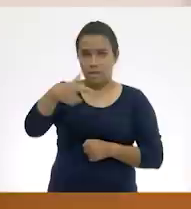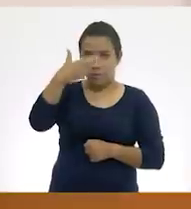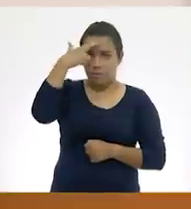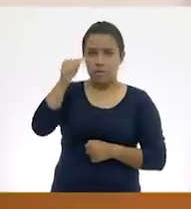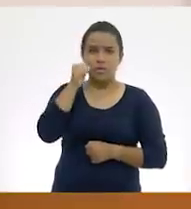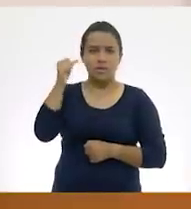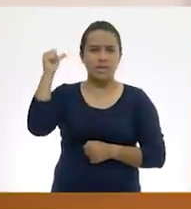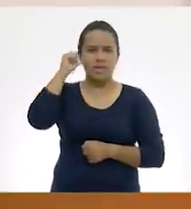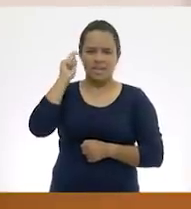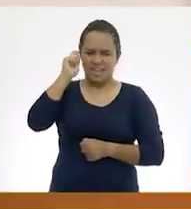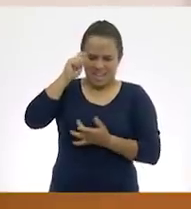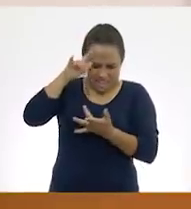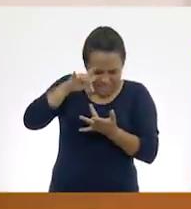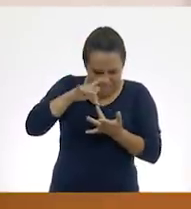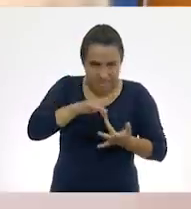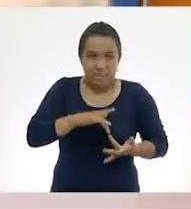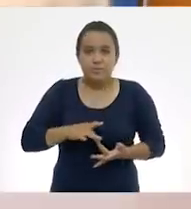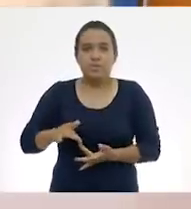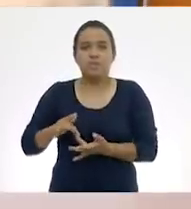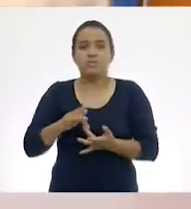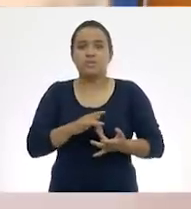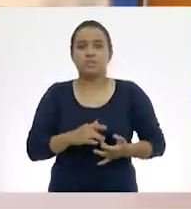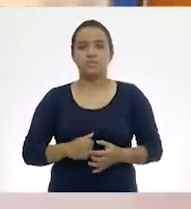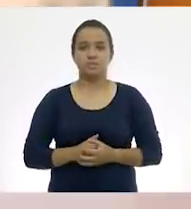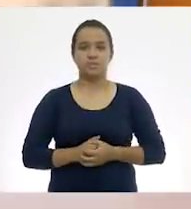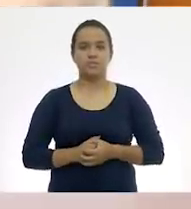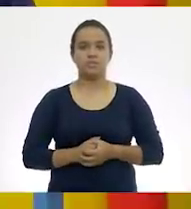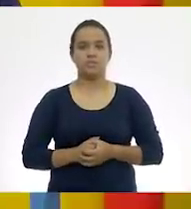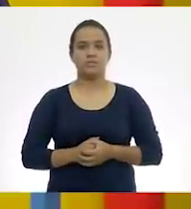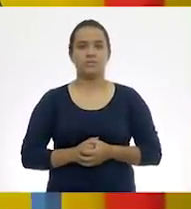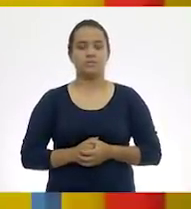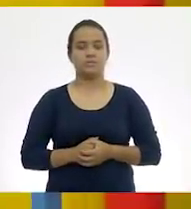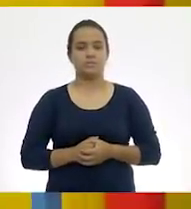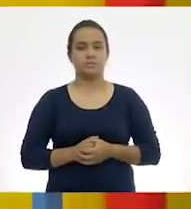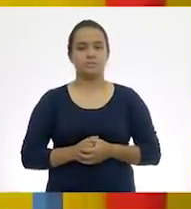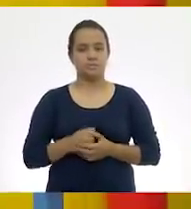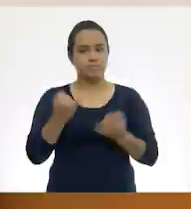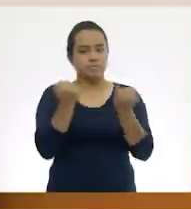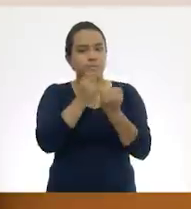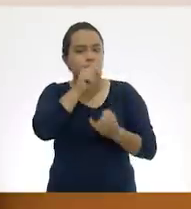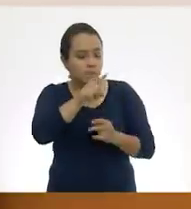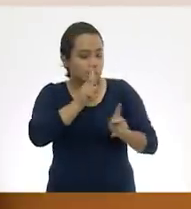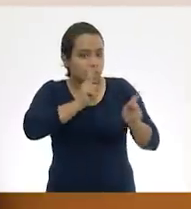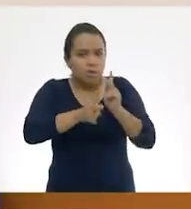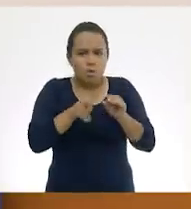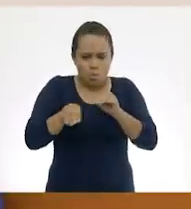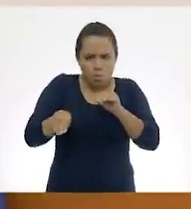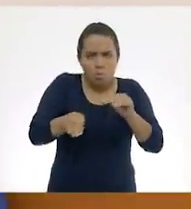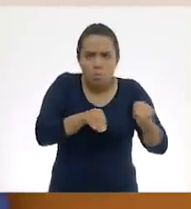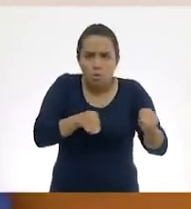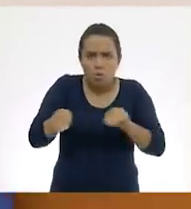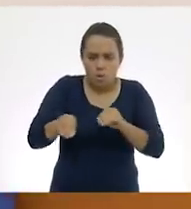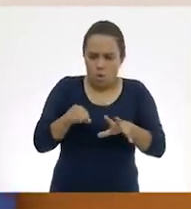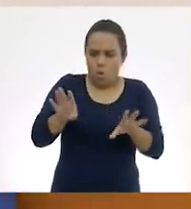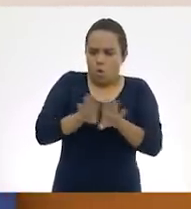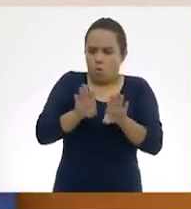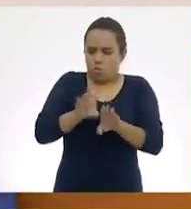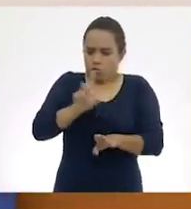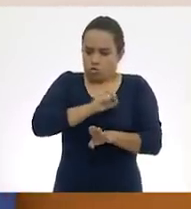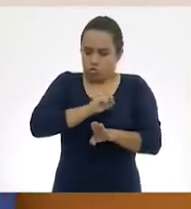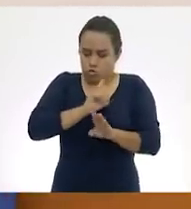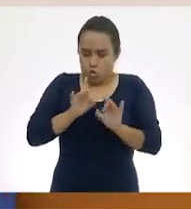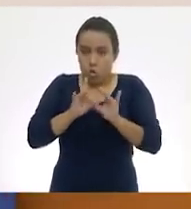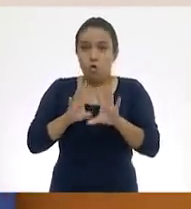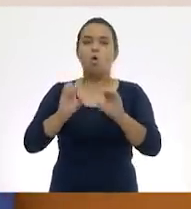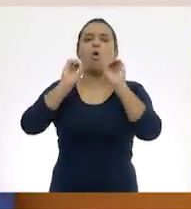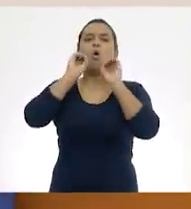estuvimos hablando sobre el sistema nervioso? Sí, que me acuerdo, sí. Sí, y estuvimos hablando sobre los movimientos voluntarios e involuntarios.